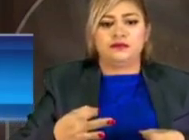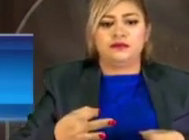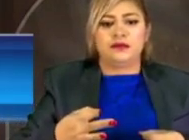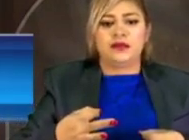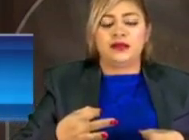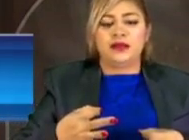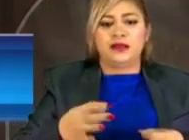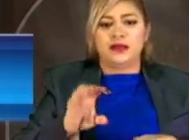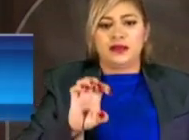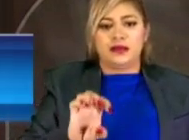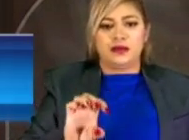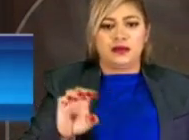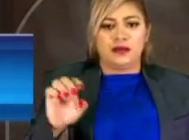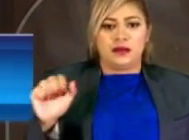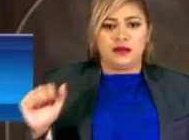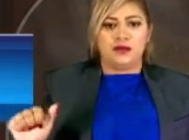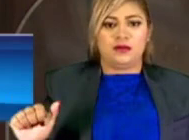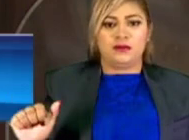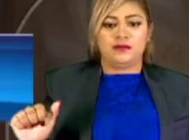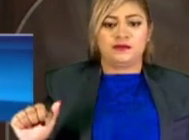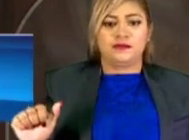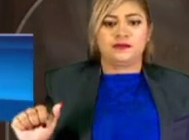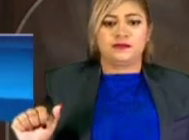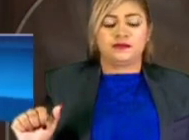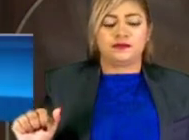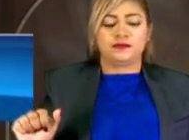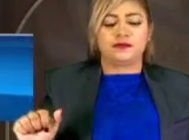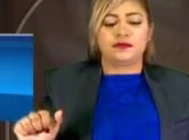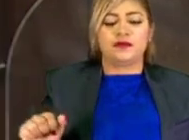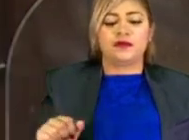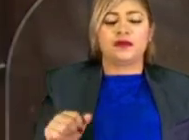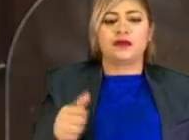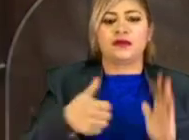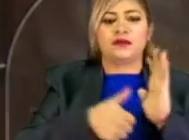Heriberto Araúz, magistrado presidente del Tribunal Electoral,